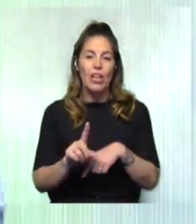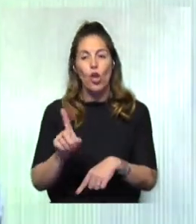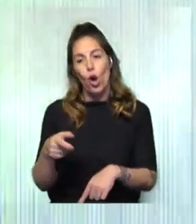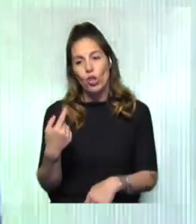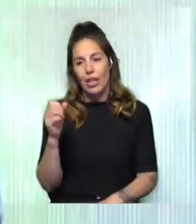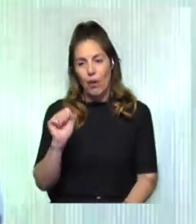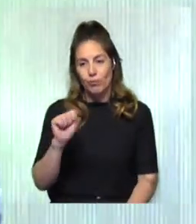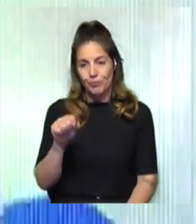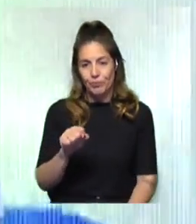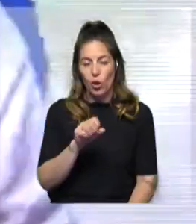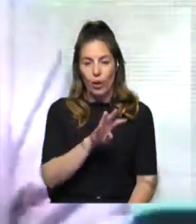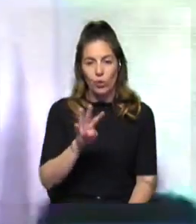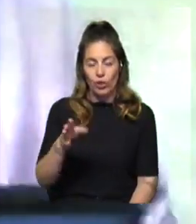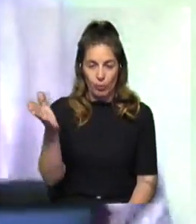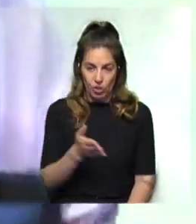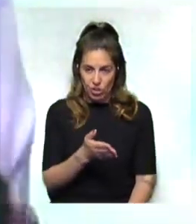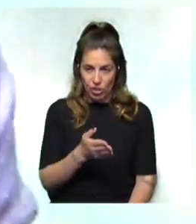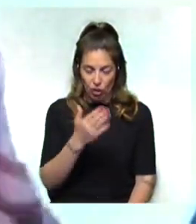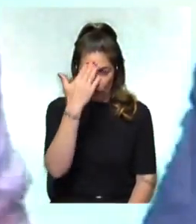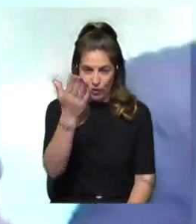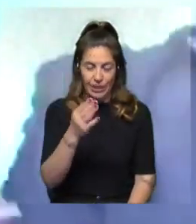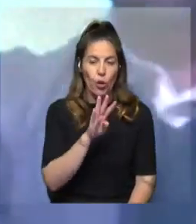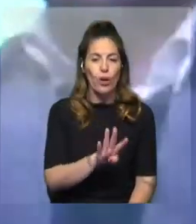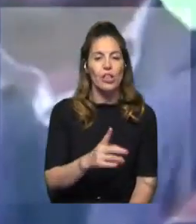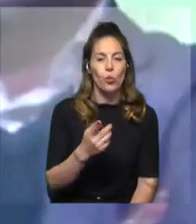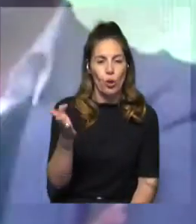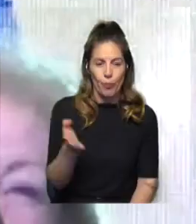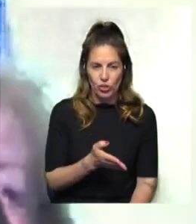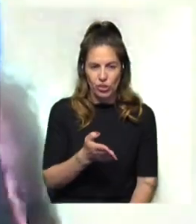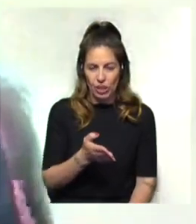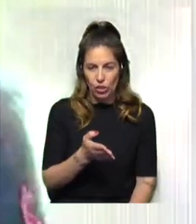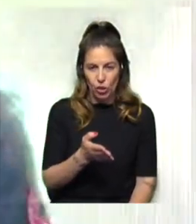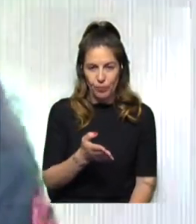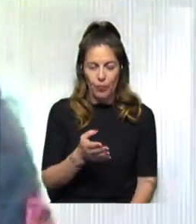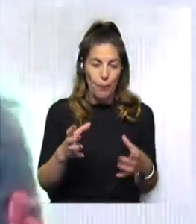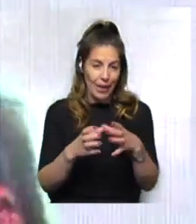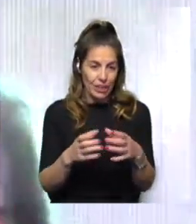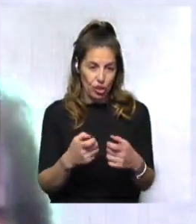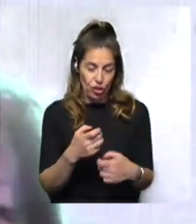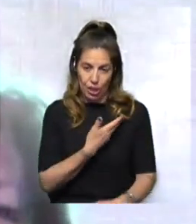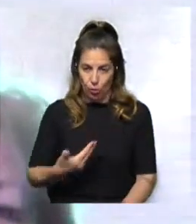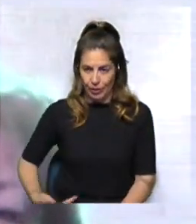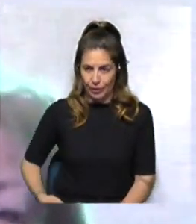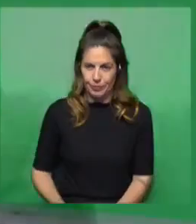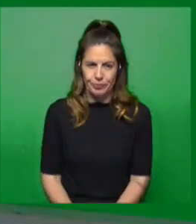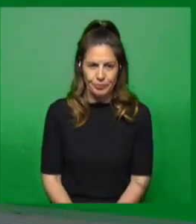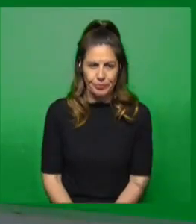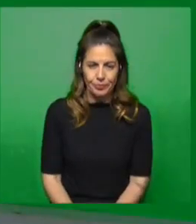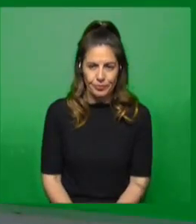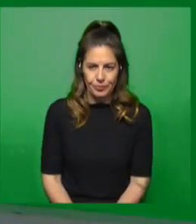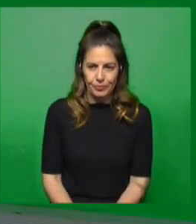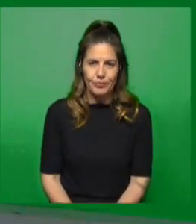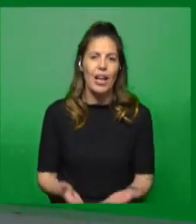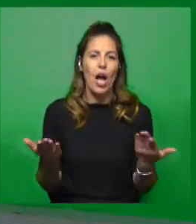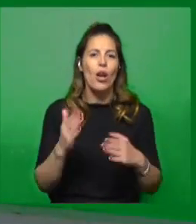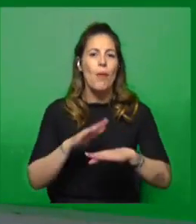un 44% para el Frente Amplio sobre un 41% de intención de voto para los partidos de gobierno. Ahora es